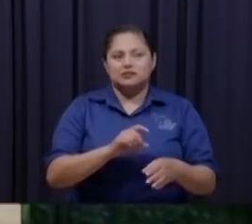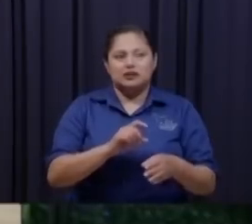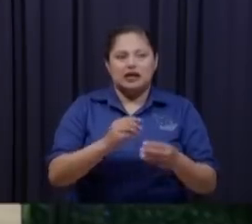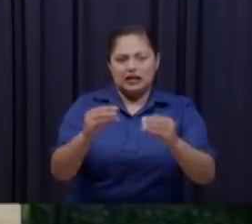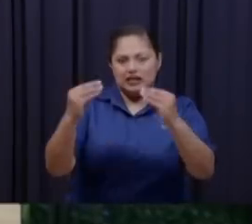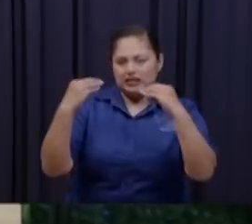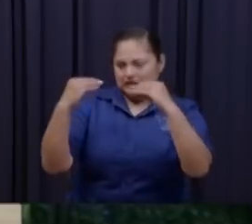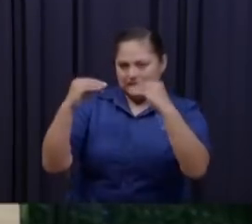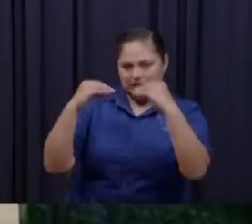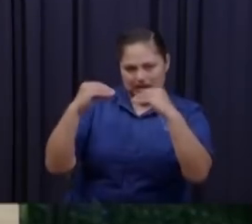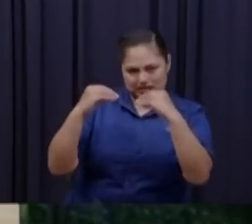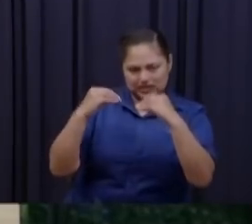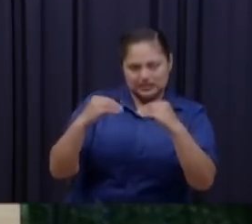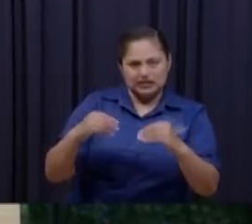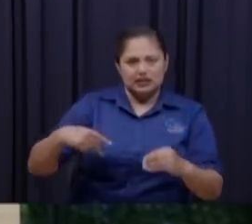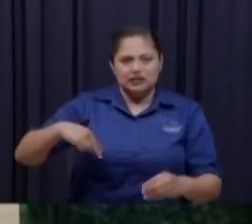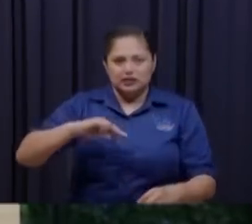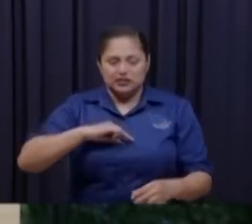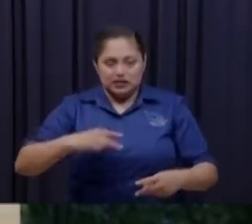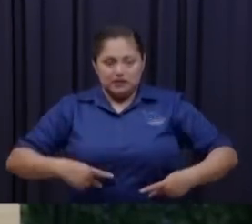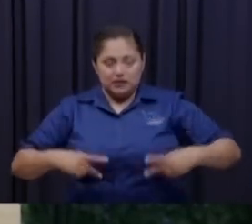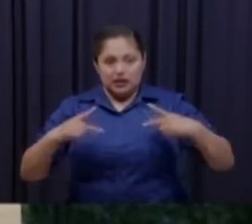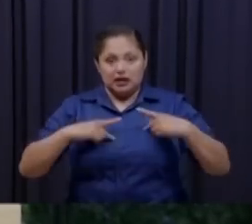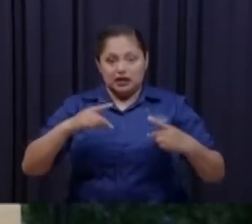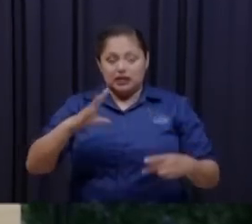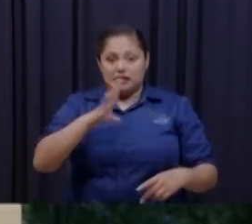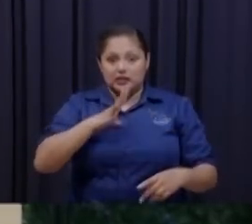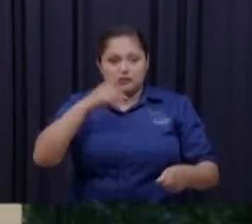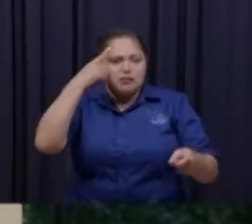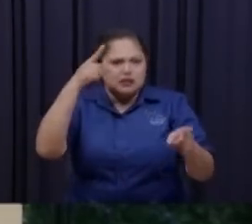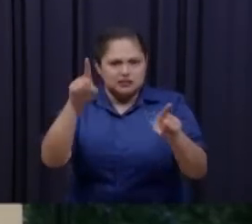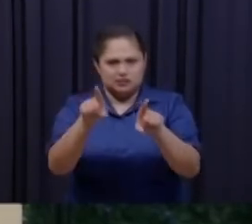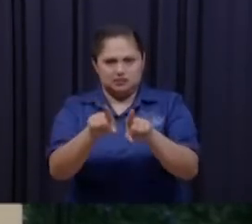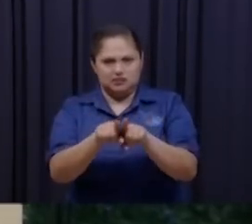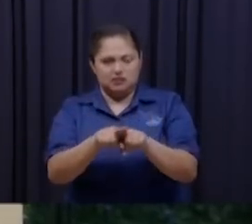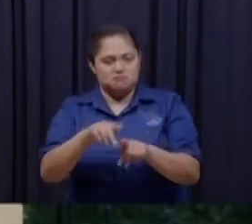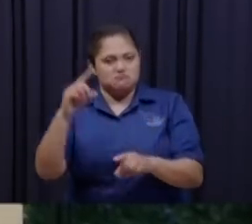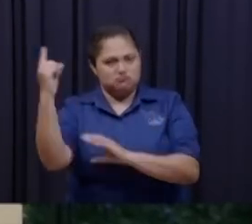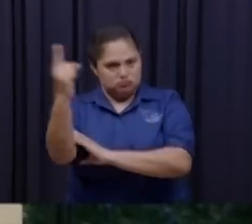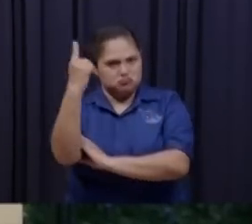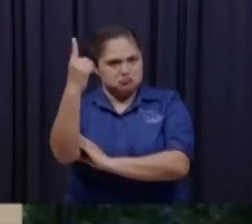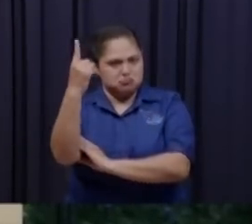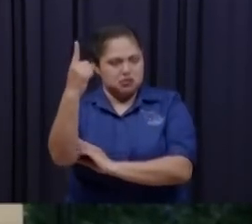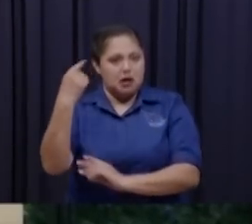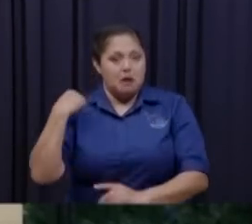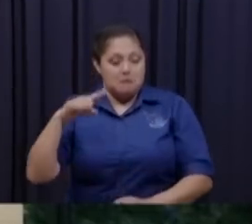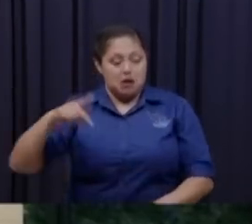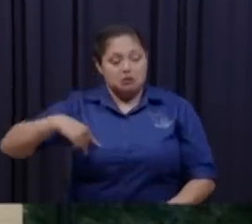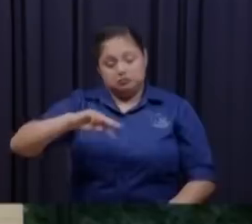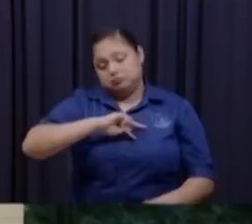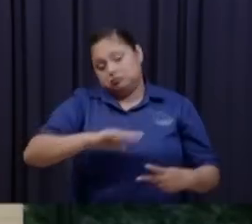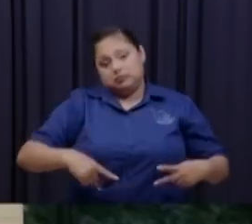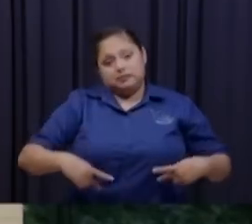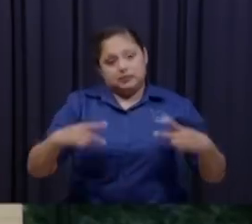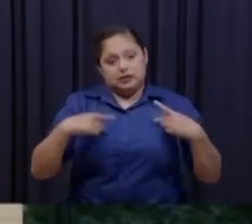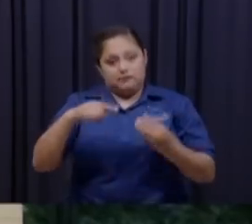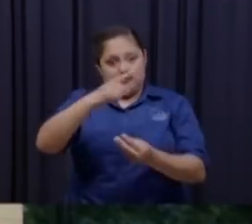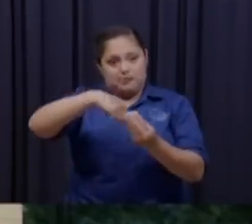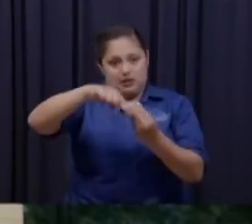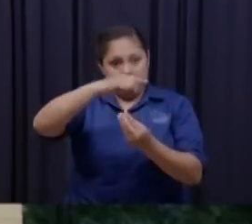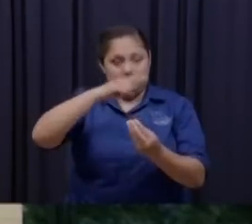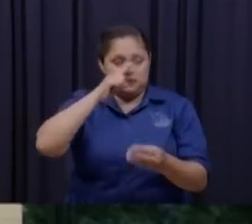de nuestra vida, donde tenemos que tomar decisiones, ¿verdad?, importantes para nuestra vida. Nosotros